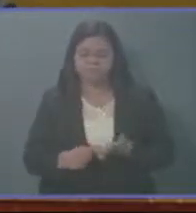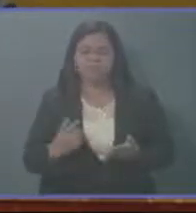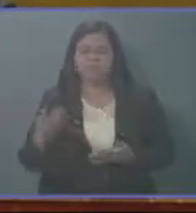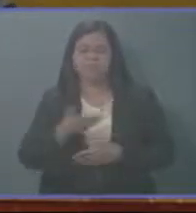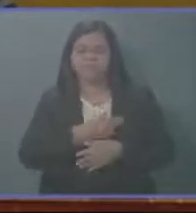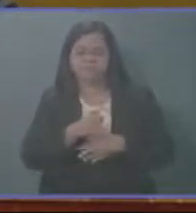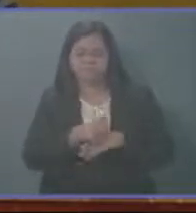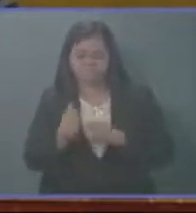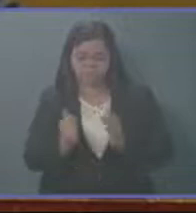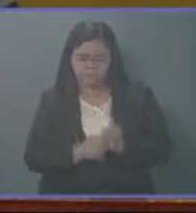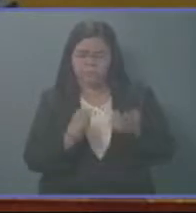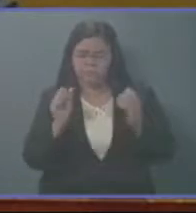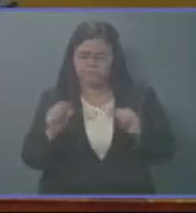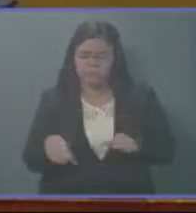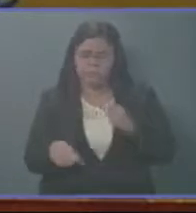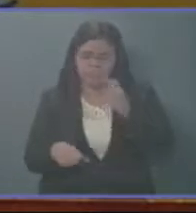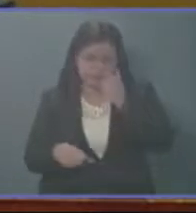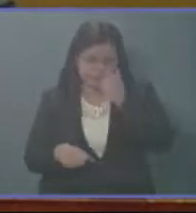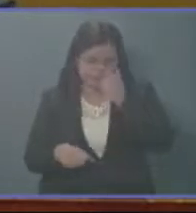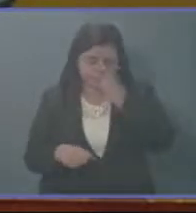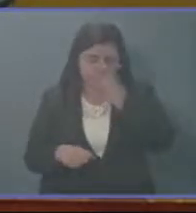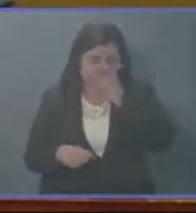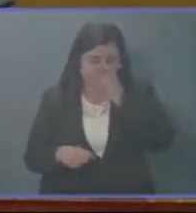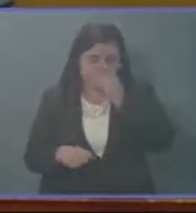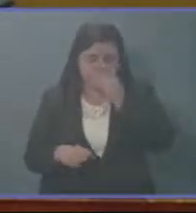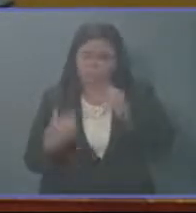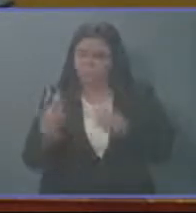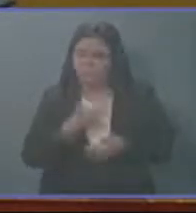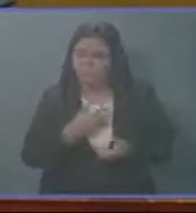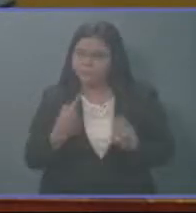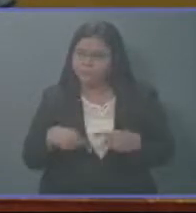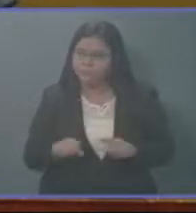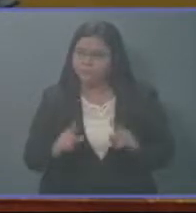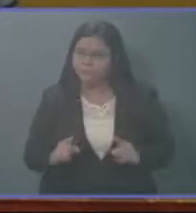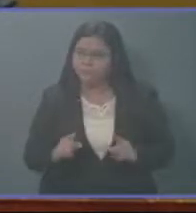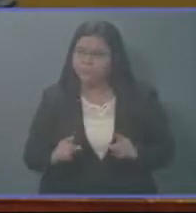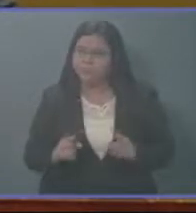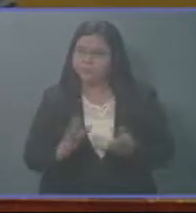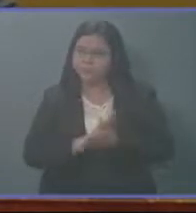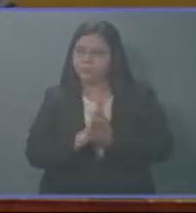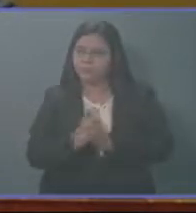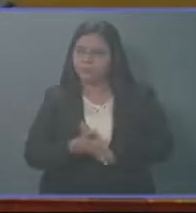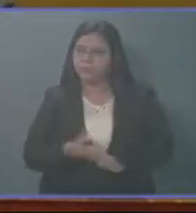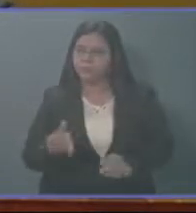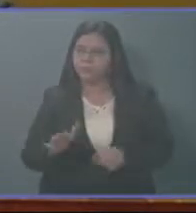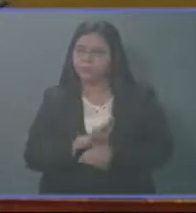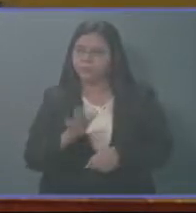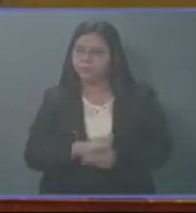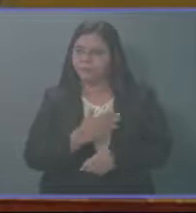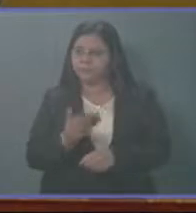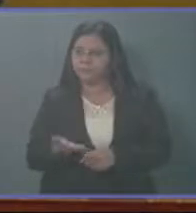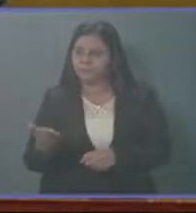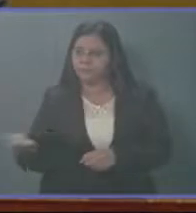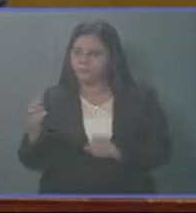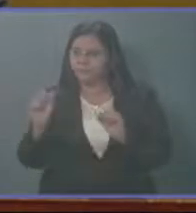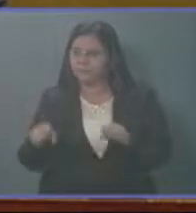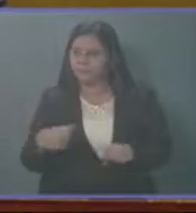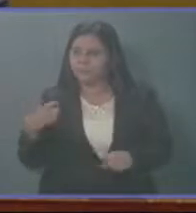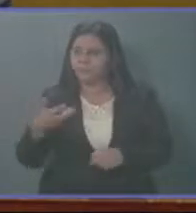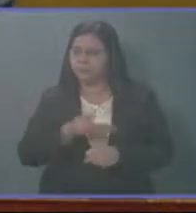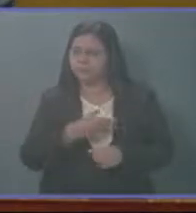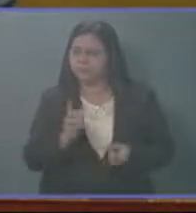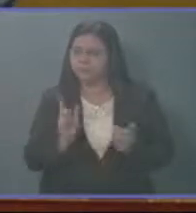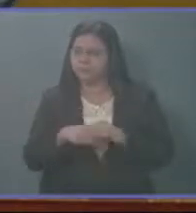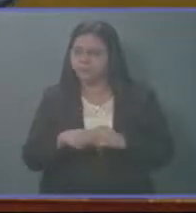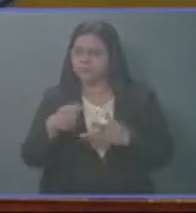Asamblea Legislativa de poderle pues hacer los ajustes necesarios para poderlo convertir en